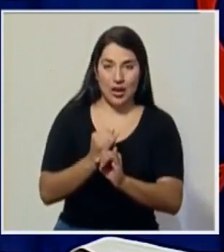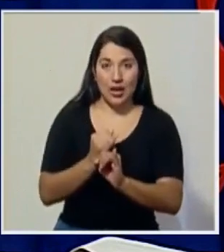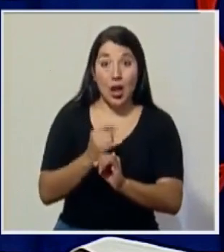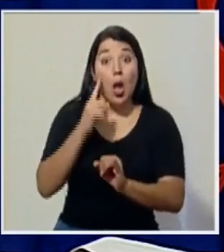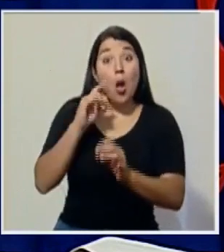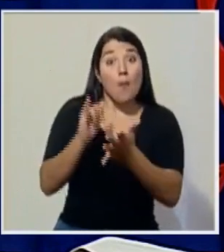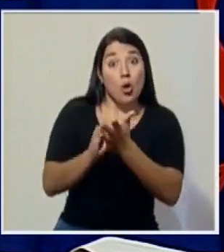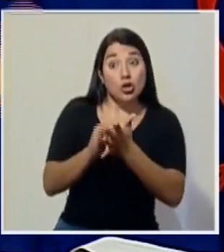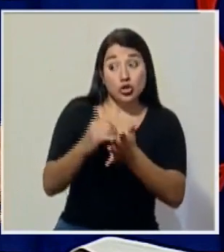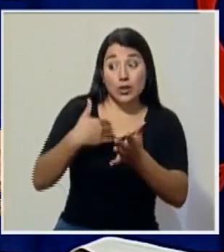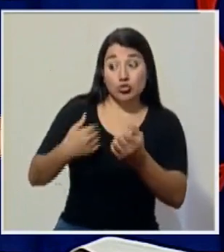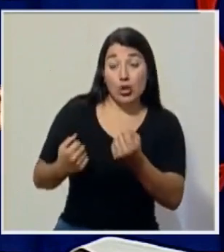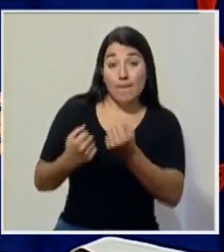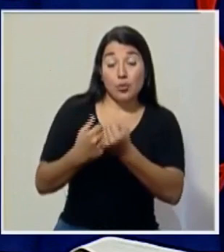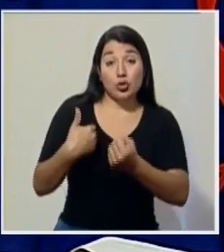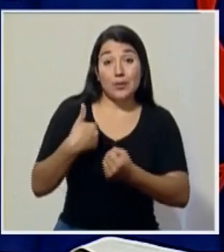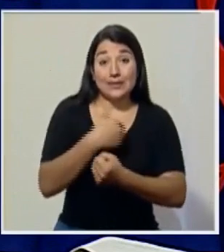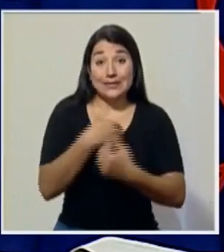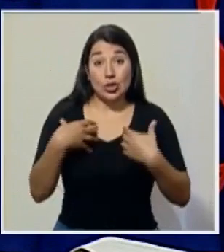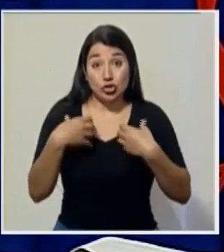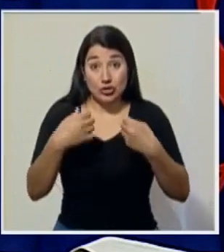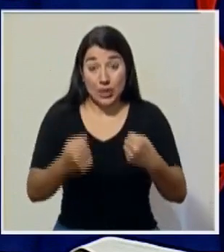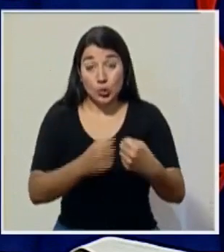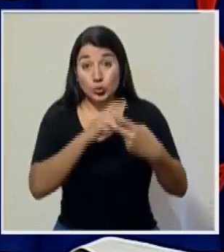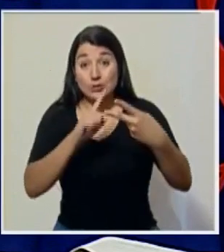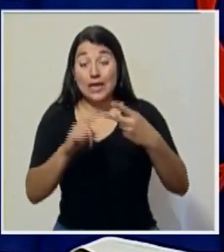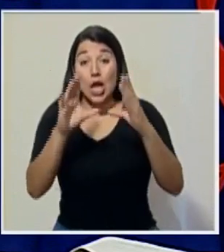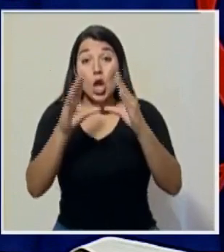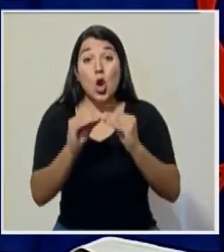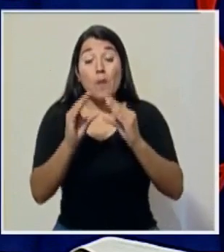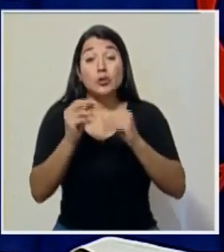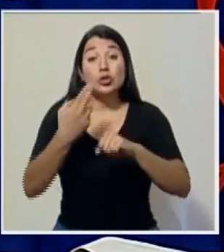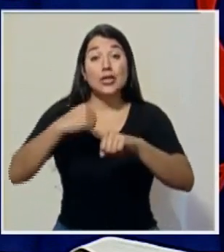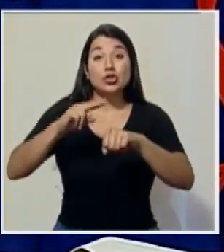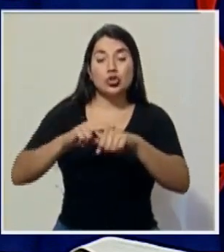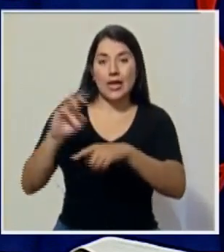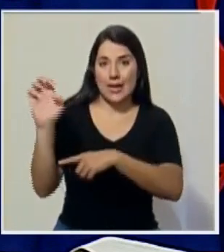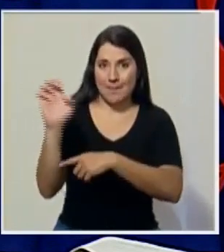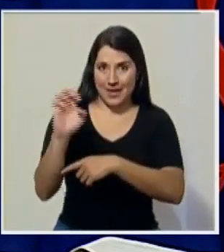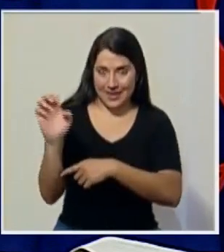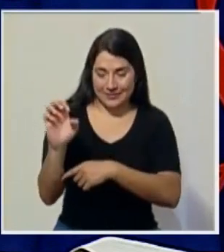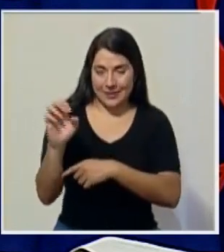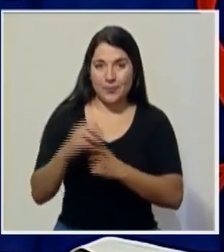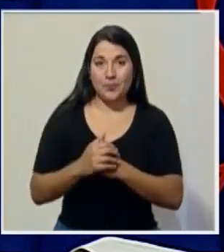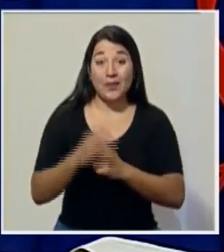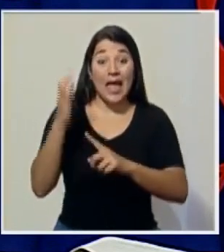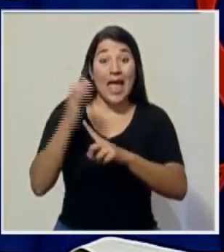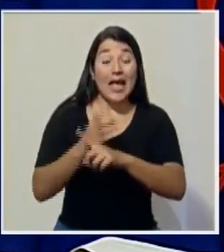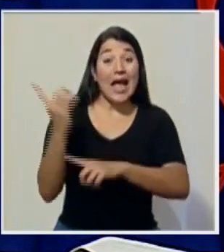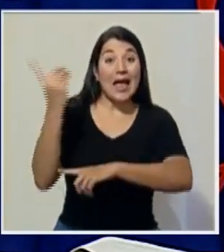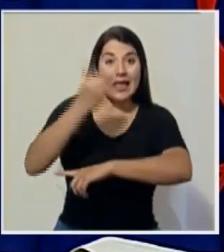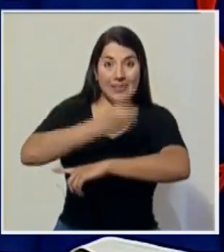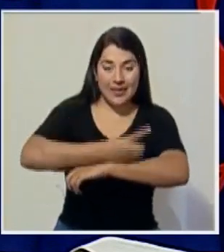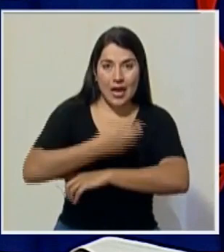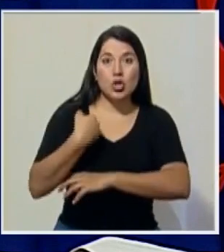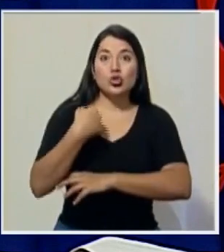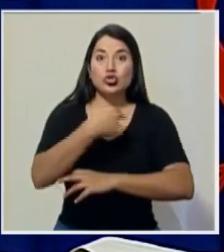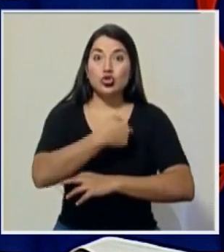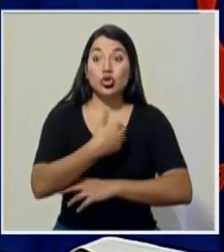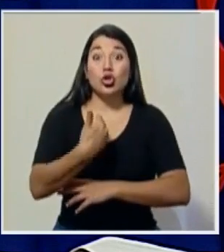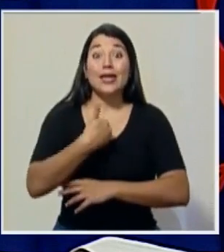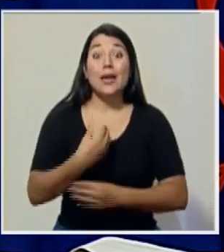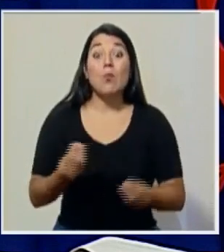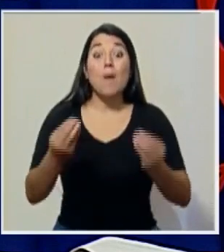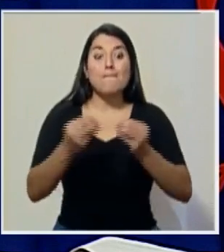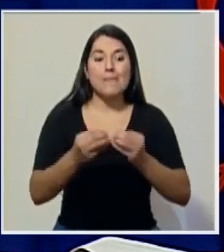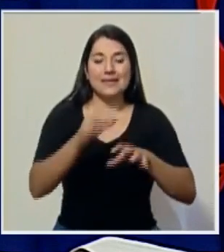aquí del Ministerio de Salud y de la Comisión Nacional de Emergencia en cuanto a los niveles de contagio. Cada día, afortunadamente, tenemos más